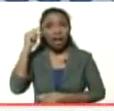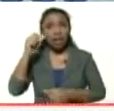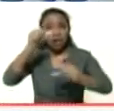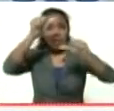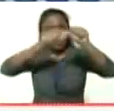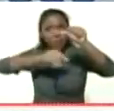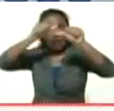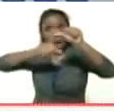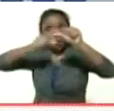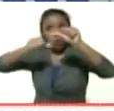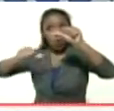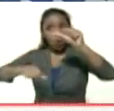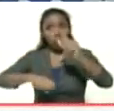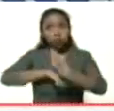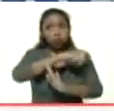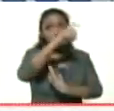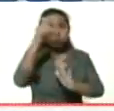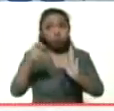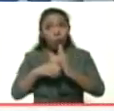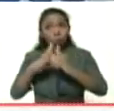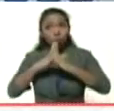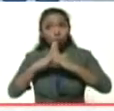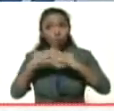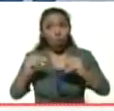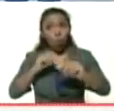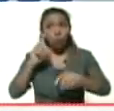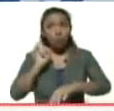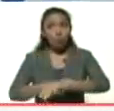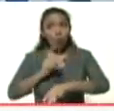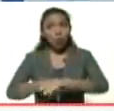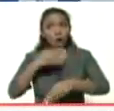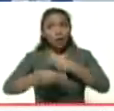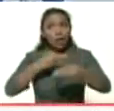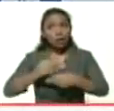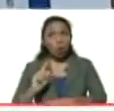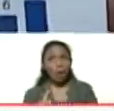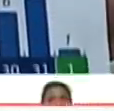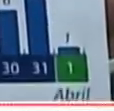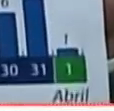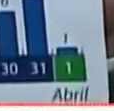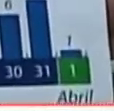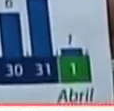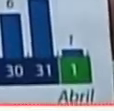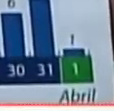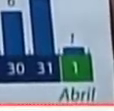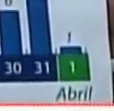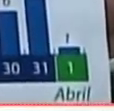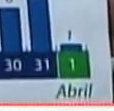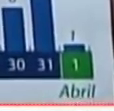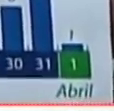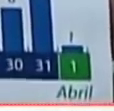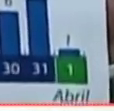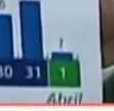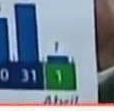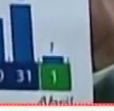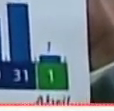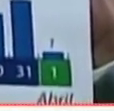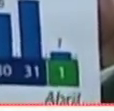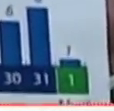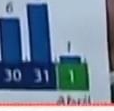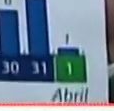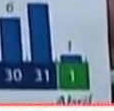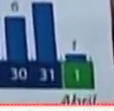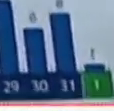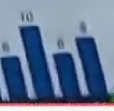diagnóstico, absolutamente en todos los momentos desde que se hizo el primer diagnóstico. Ahí todavía